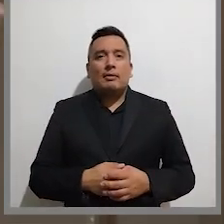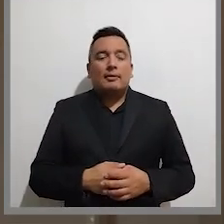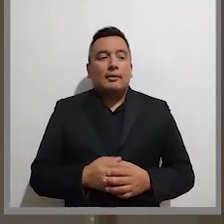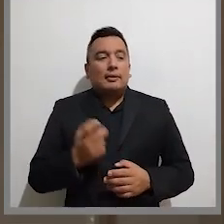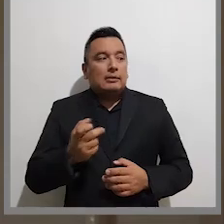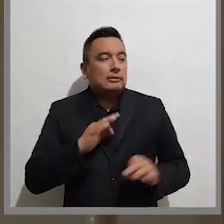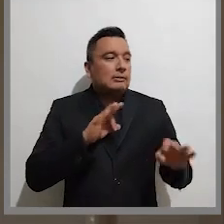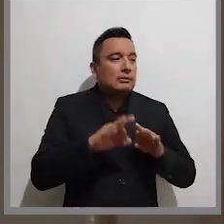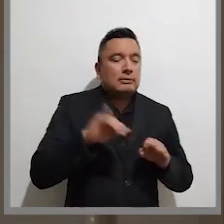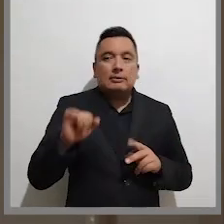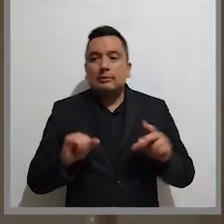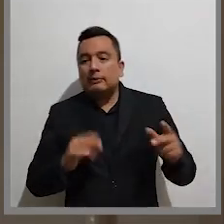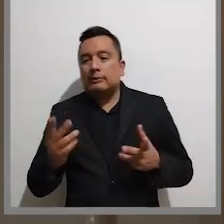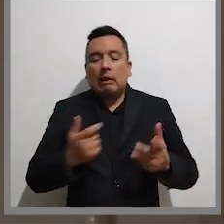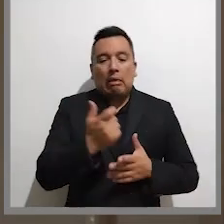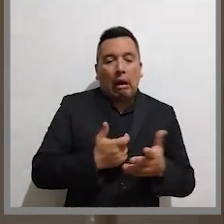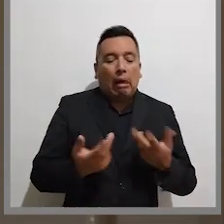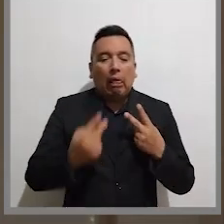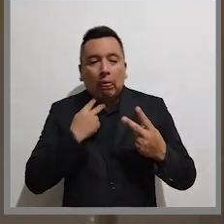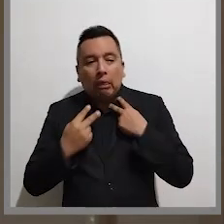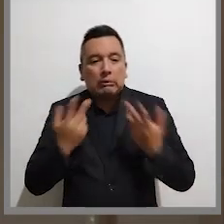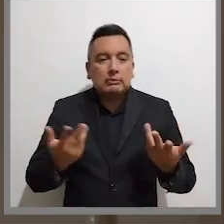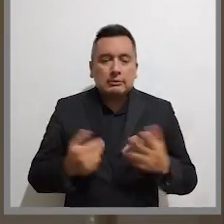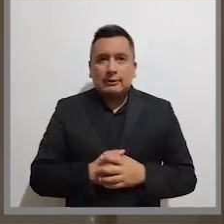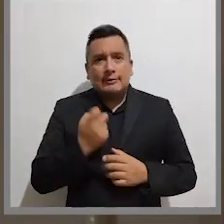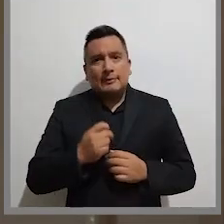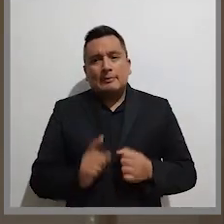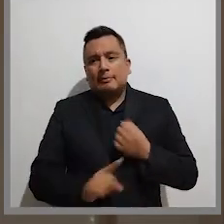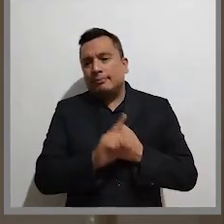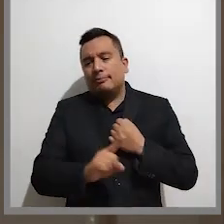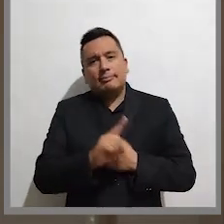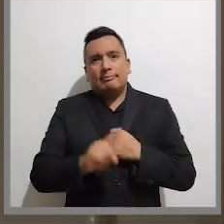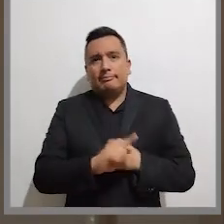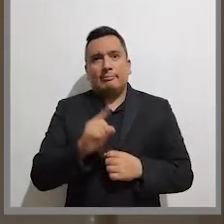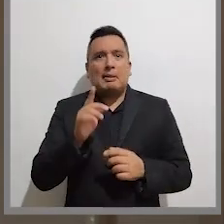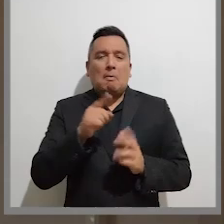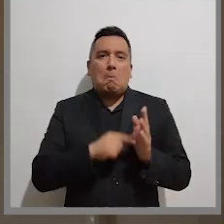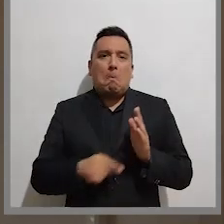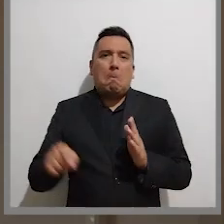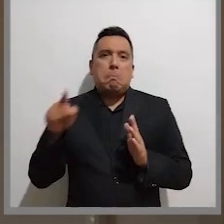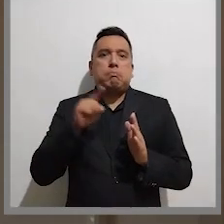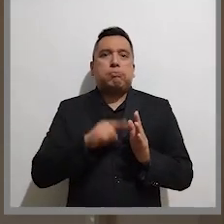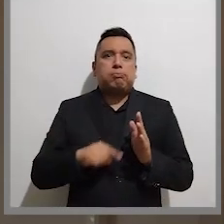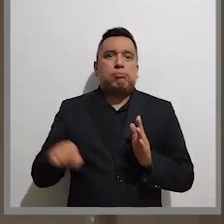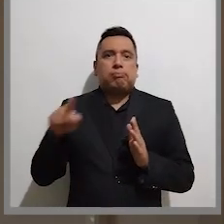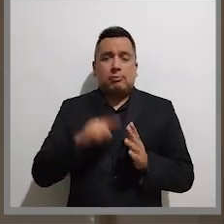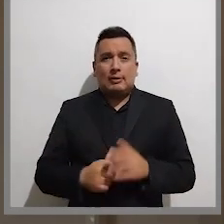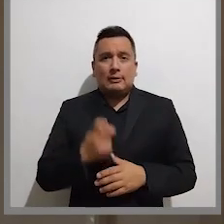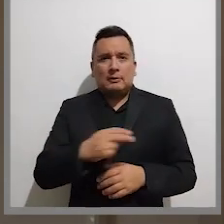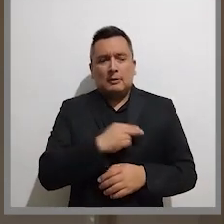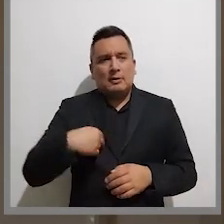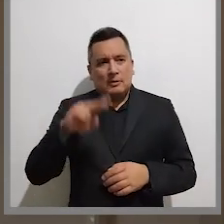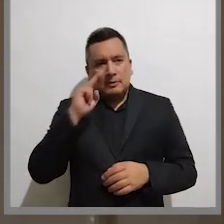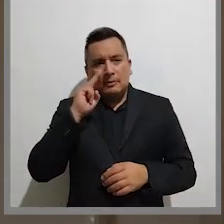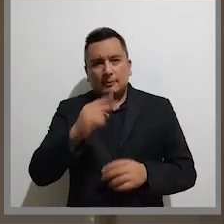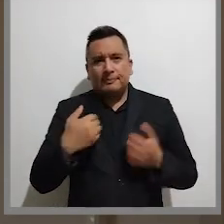mientras tú trabajas, pero si no trabajas entonces no tienes ingresos y entonces no sales de este círculo de violencia, ¿no? Y creo que nos ayuda a analizar de una manera muy